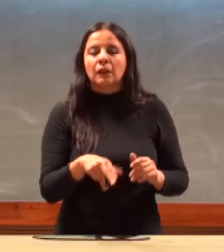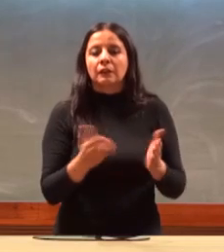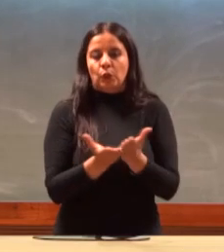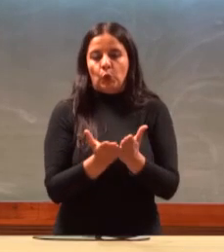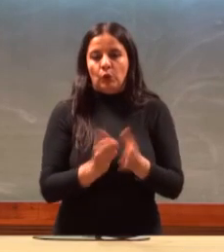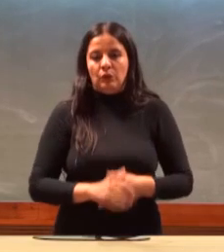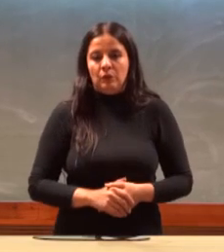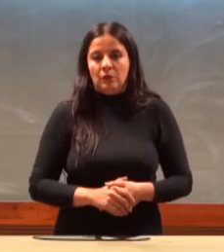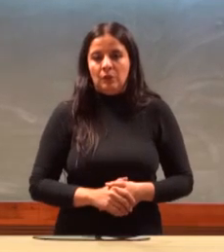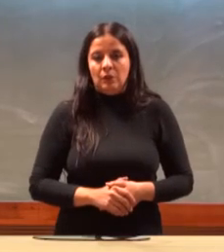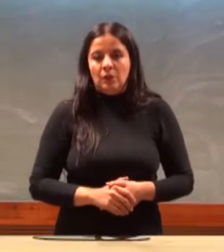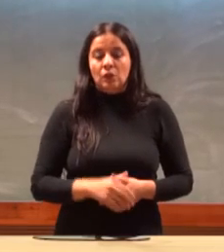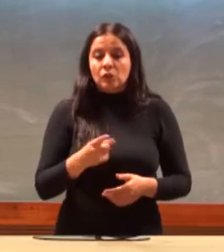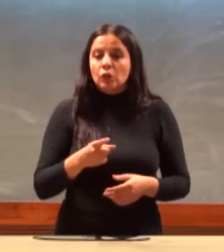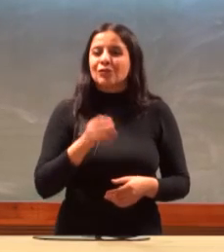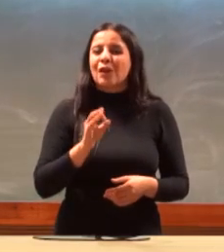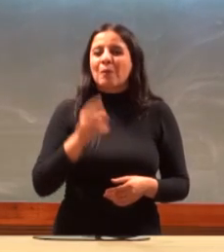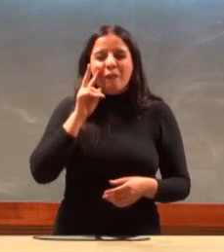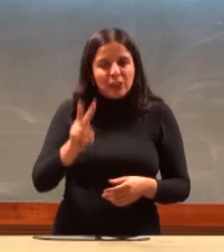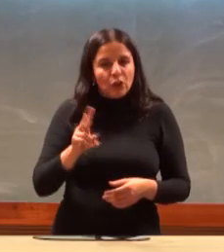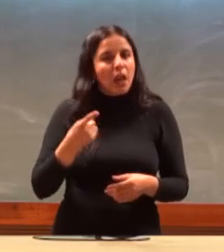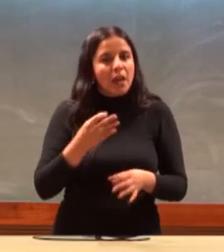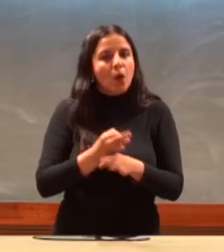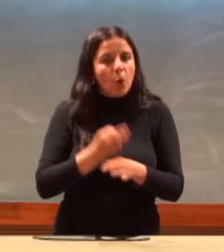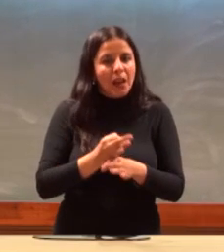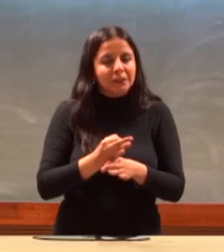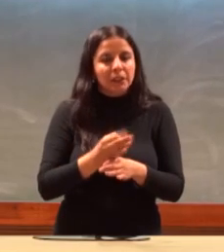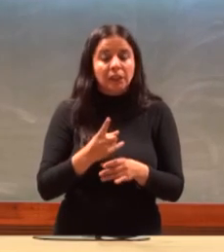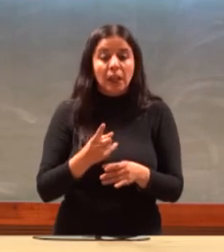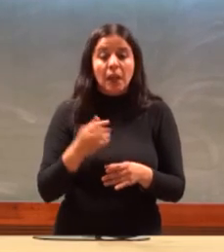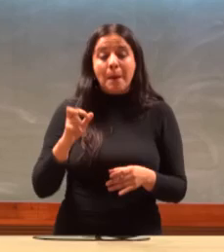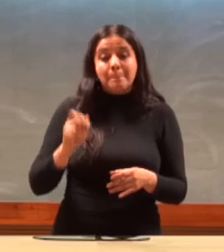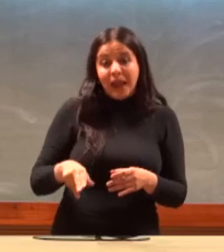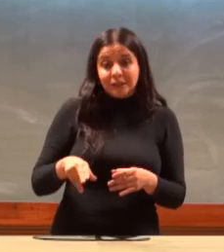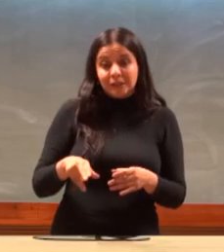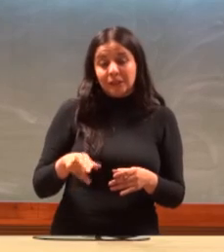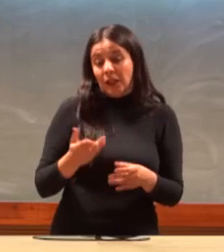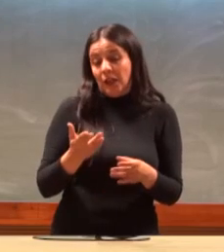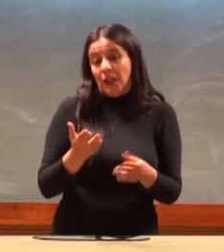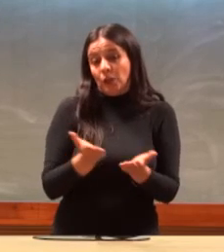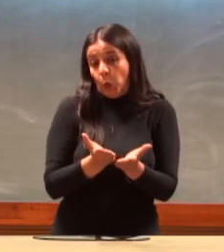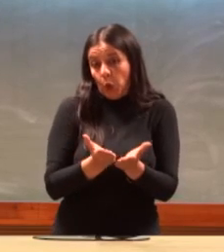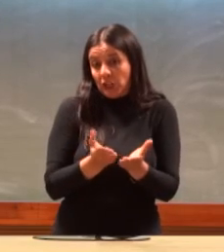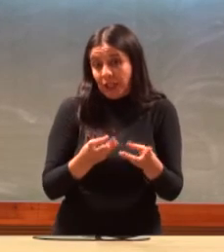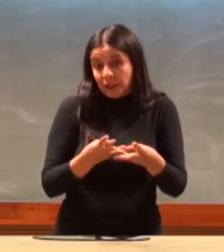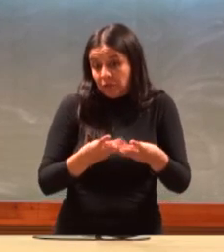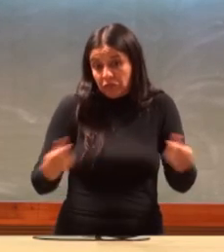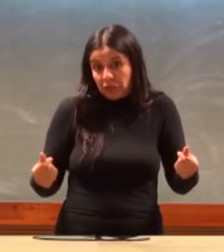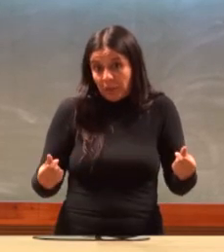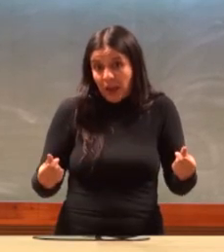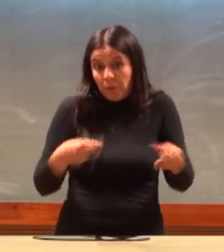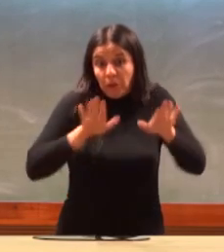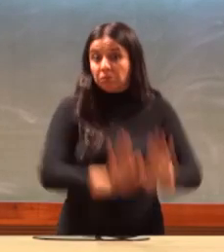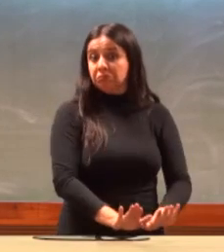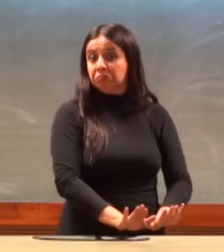tienen programas de cambio planes de cambio de estudios que están terminados y sin embargo no pasa nada están guardados ninguno nos puedo una explicación Qué era lo que pasaba